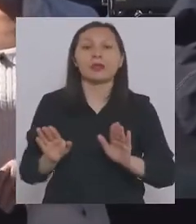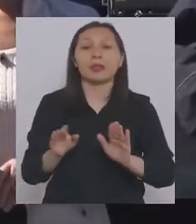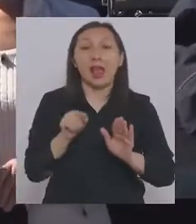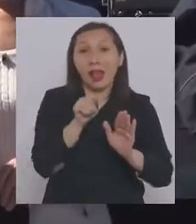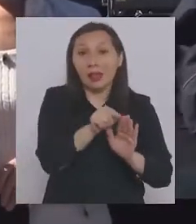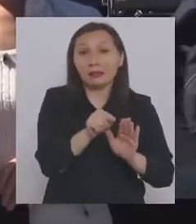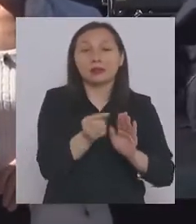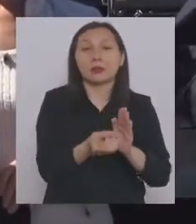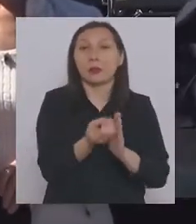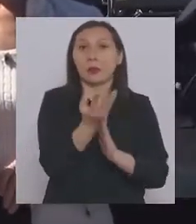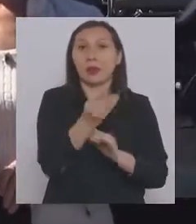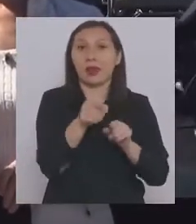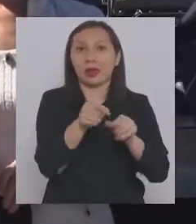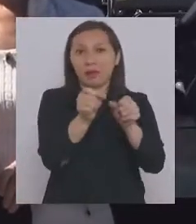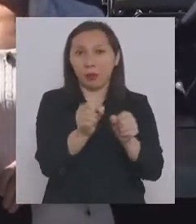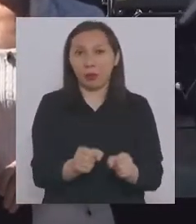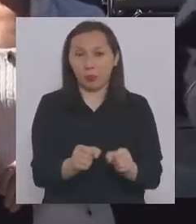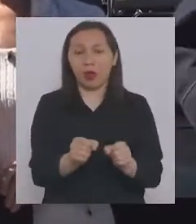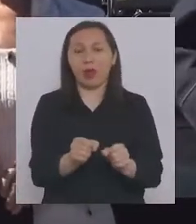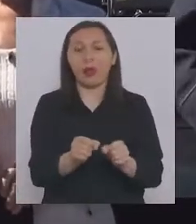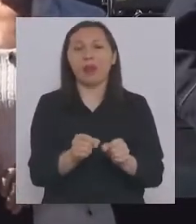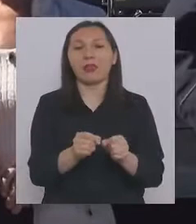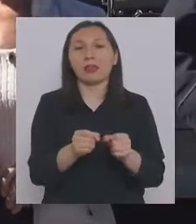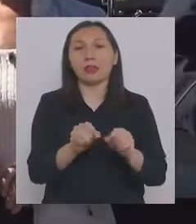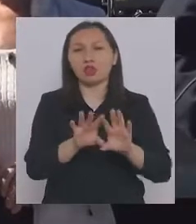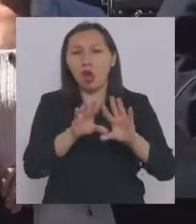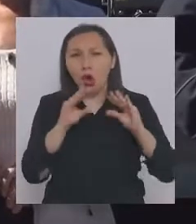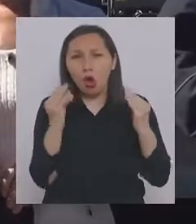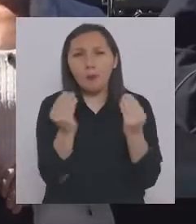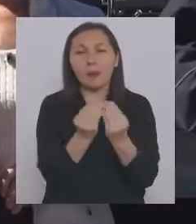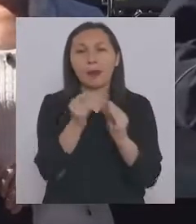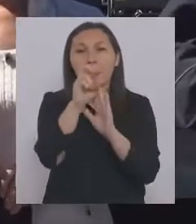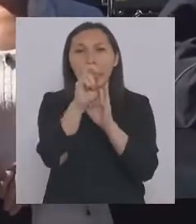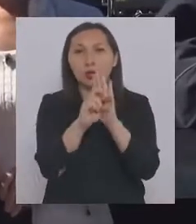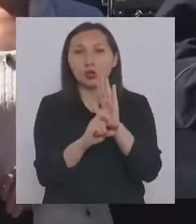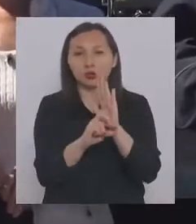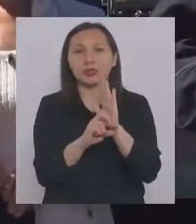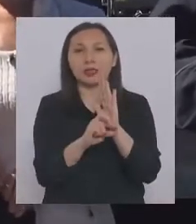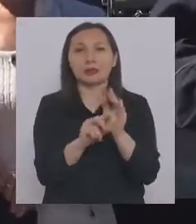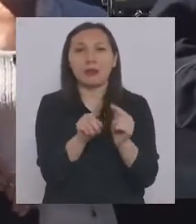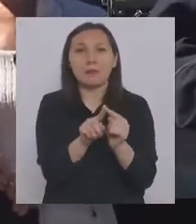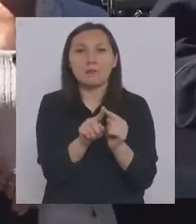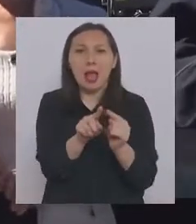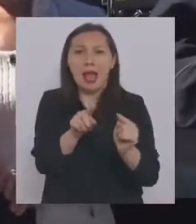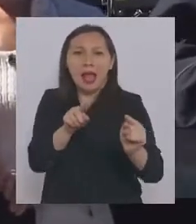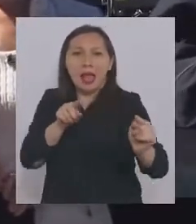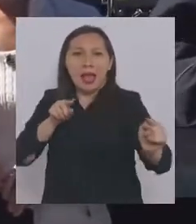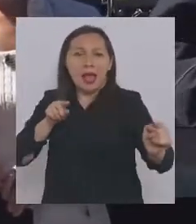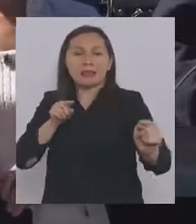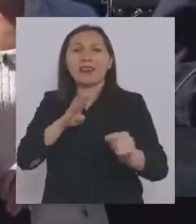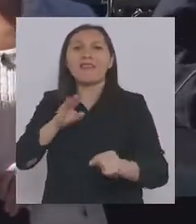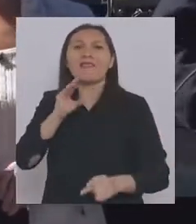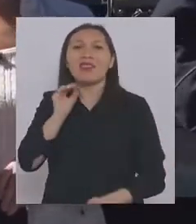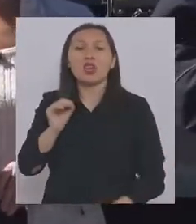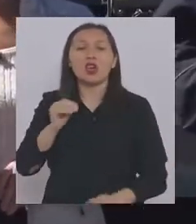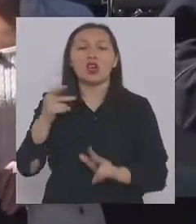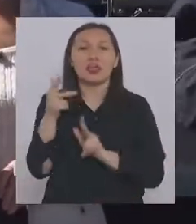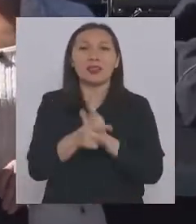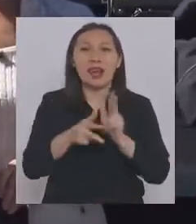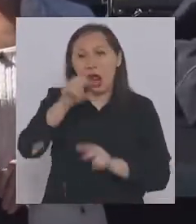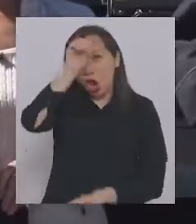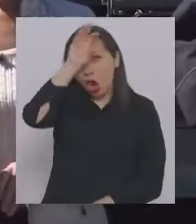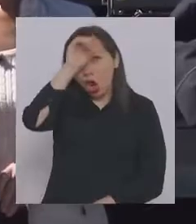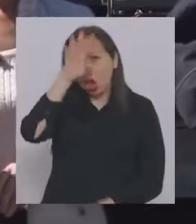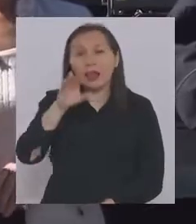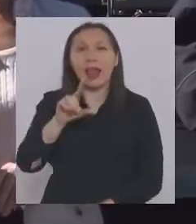a tener también la posibilidad de concretar los proyectos de extender y expandir el biotren a Lota y Lirquén.